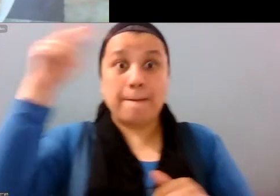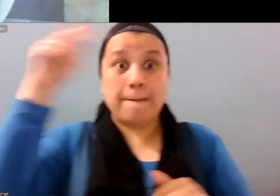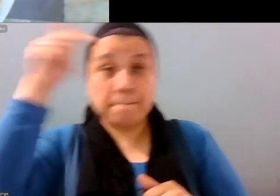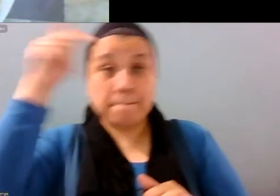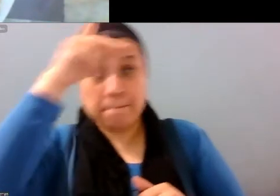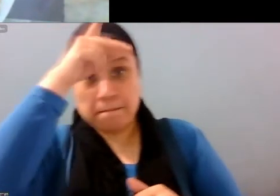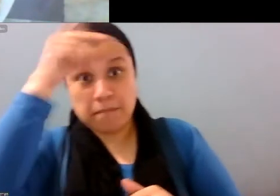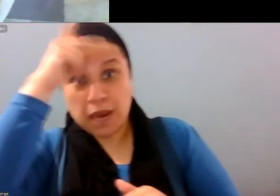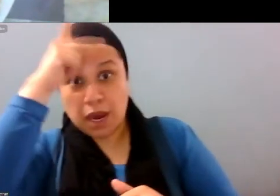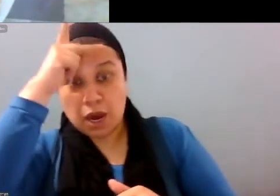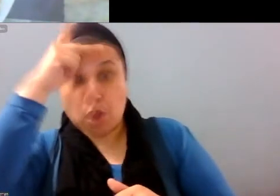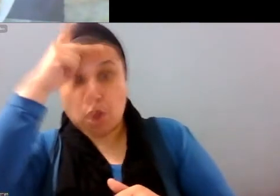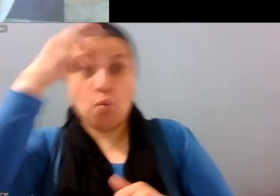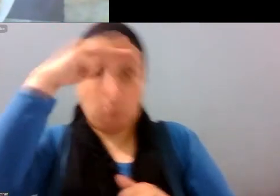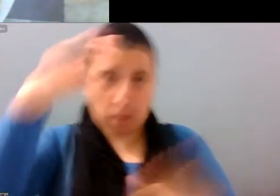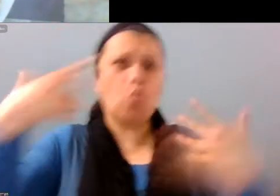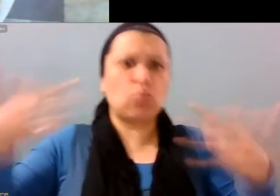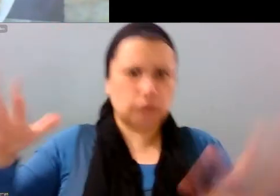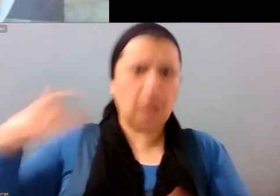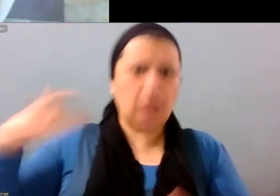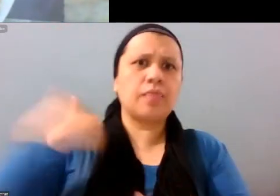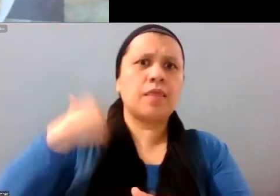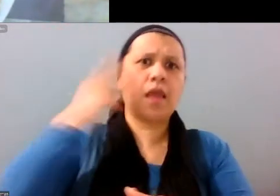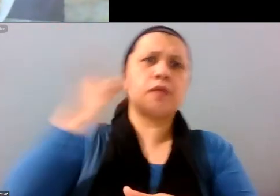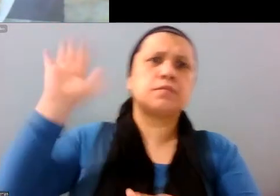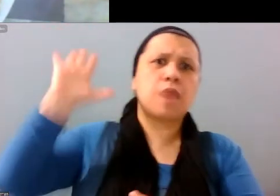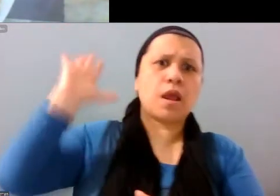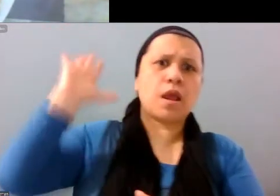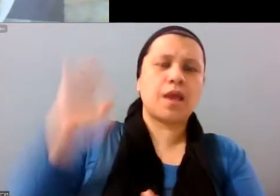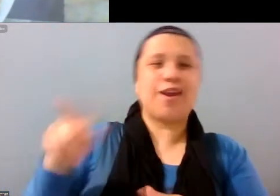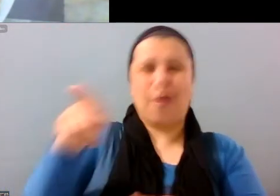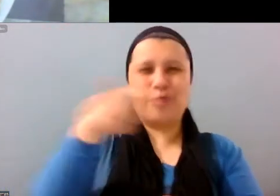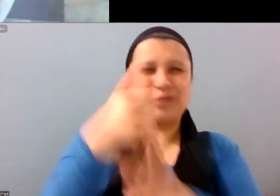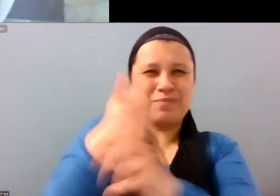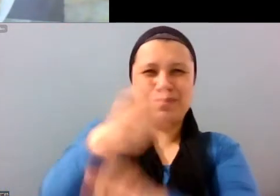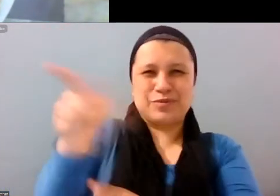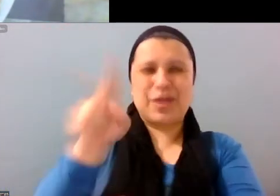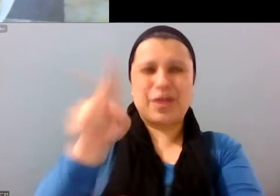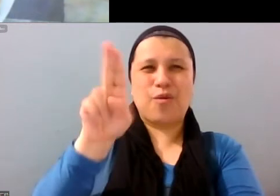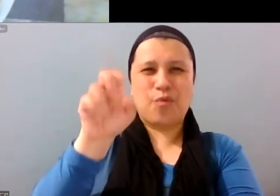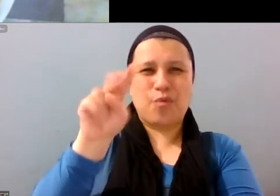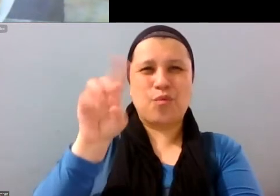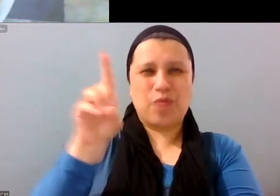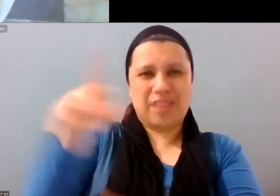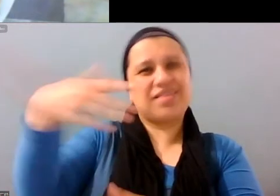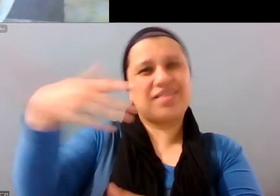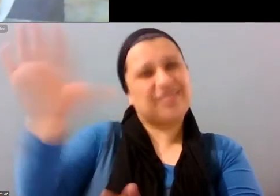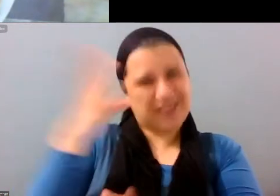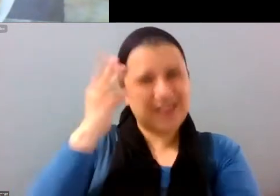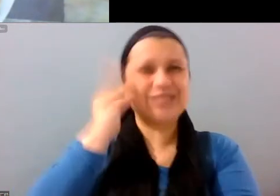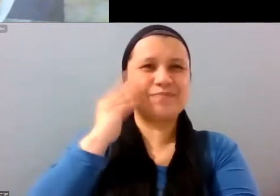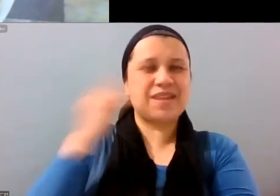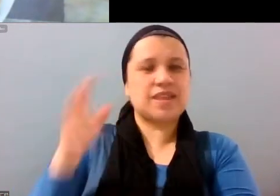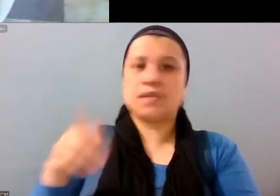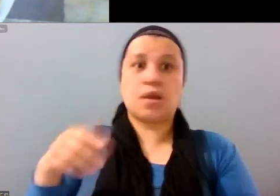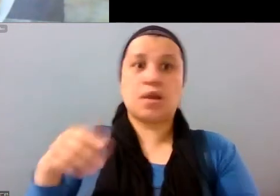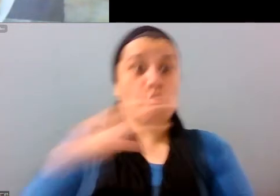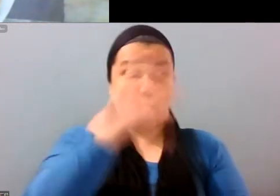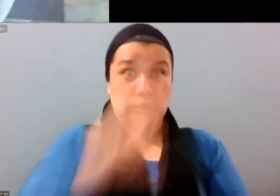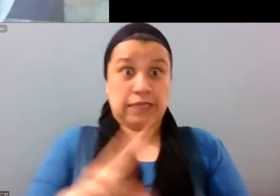trayectoria o ustedes mismos como universidad que tienen una larga trayectoria también en ese sentido Costa Rica y el ministerio de educación